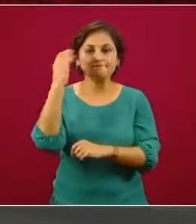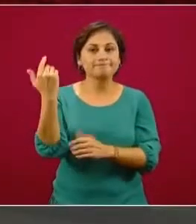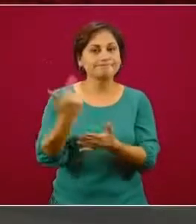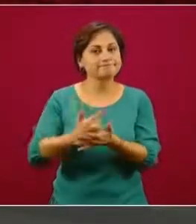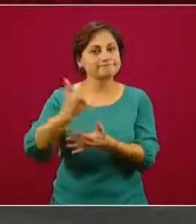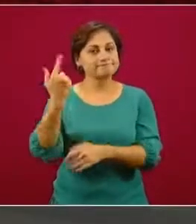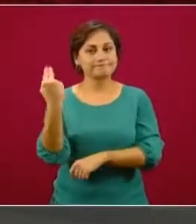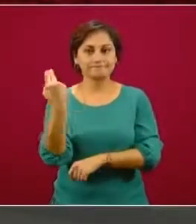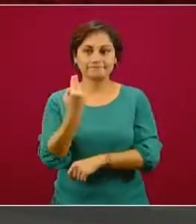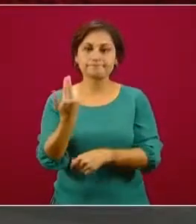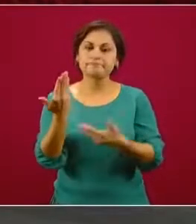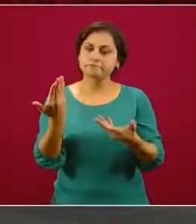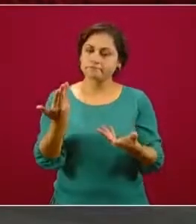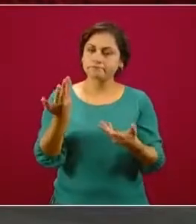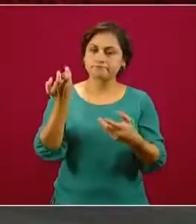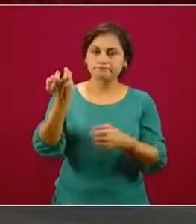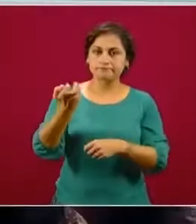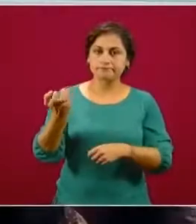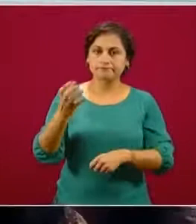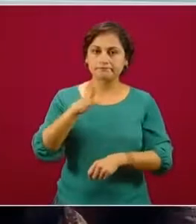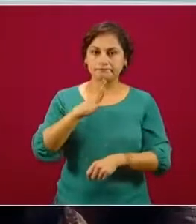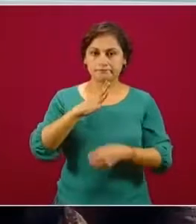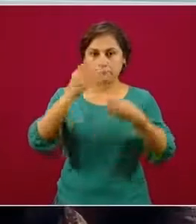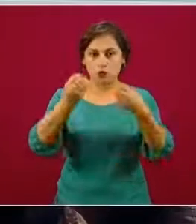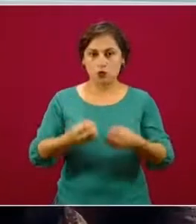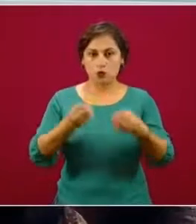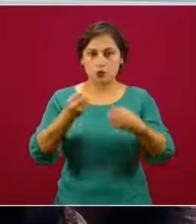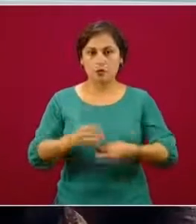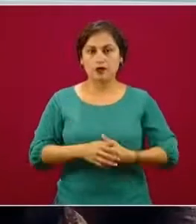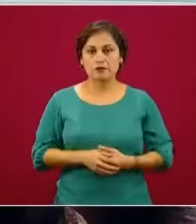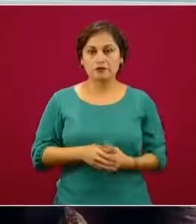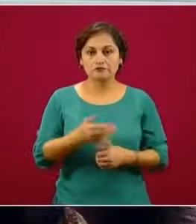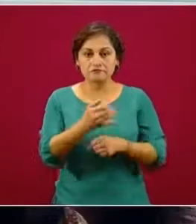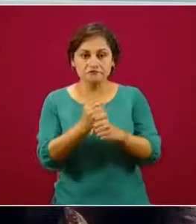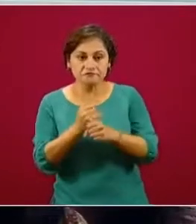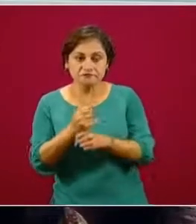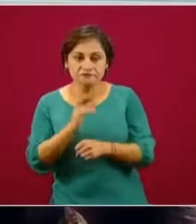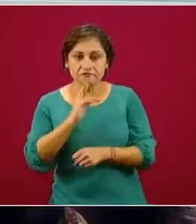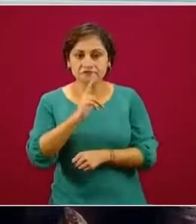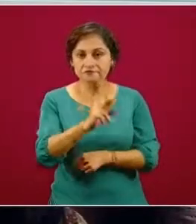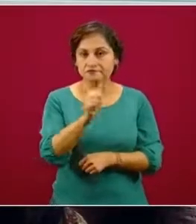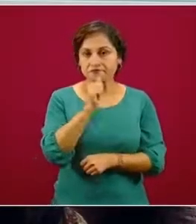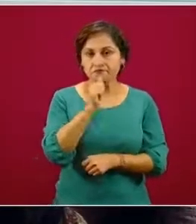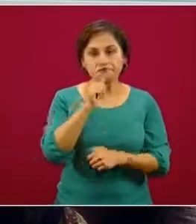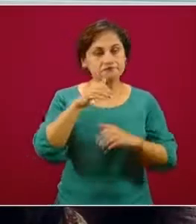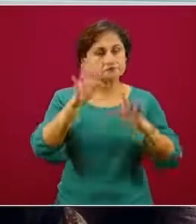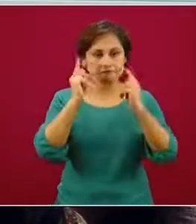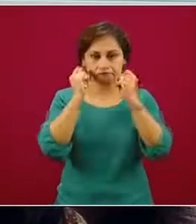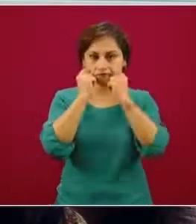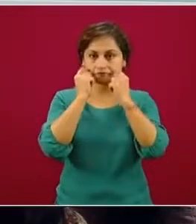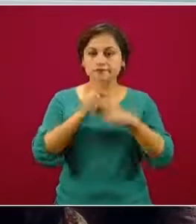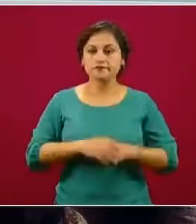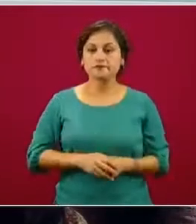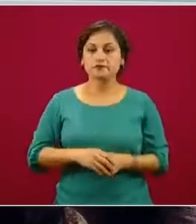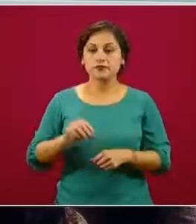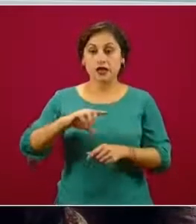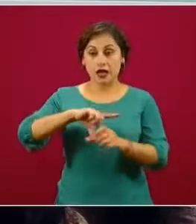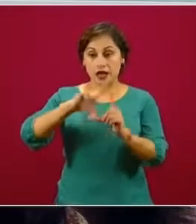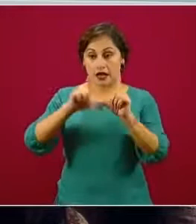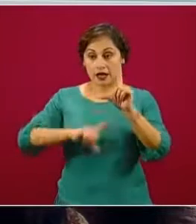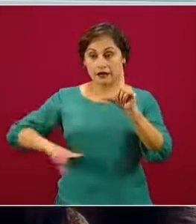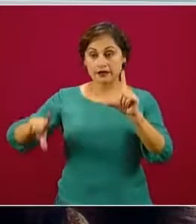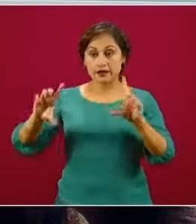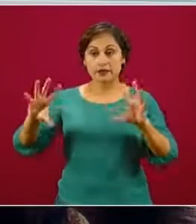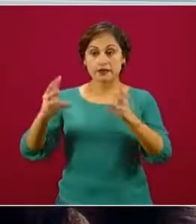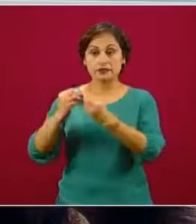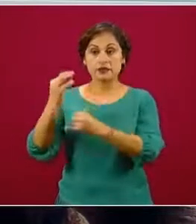crítica que necesita atención urgente, aunque no se haya tomado un espécimen todavía para diagnóstico. En el nivel nacional, 32% de